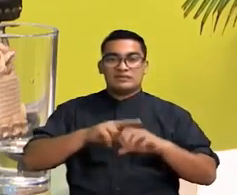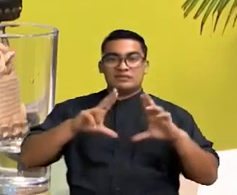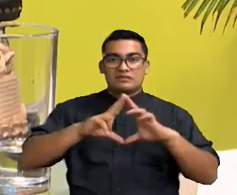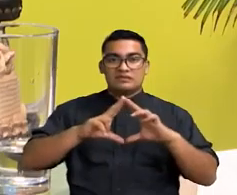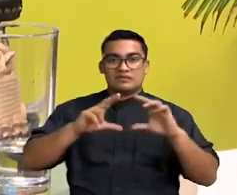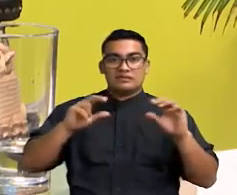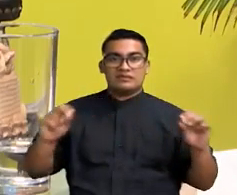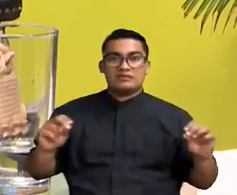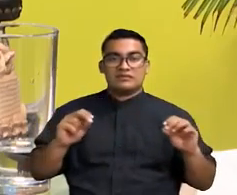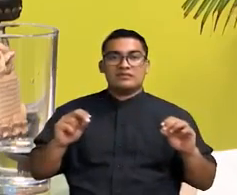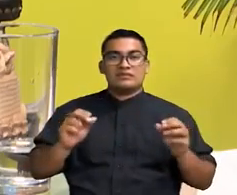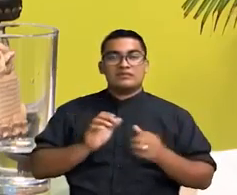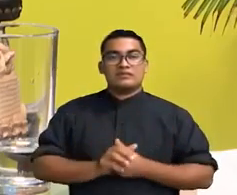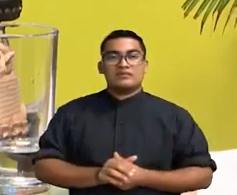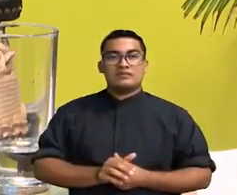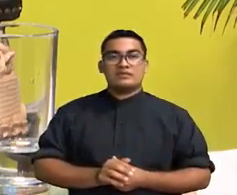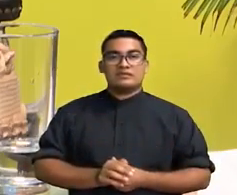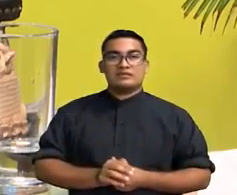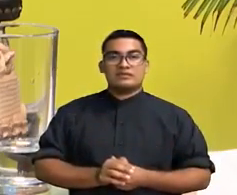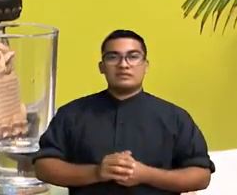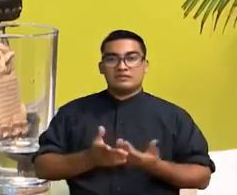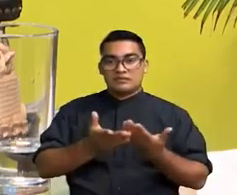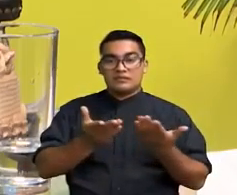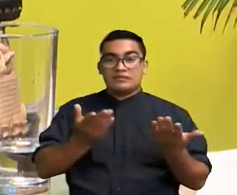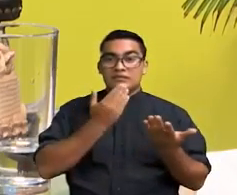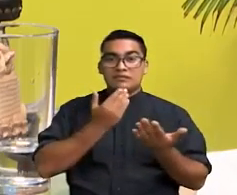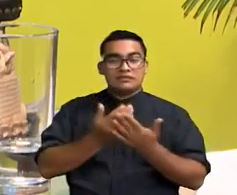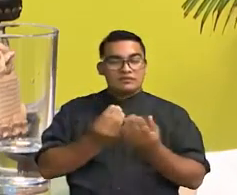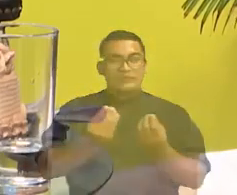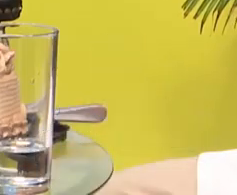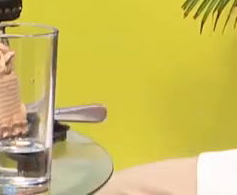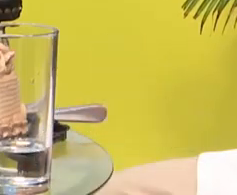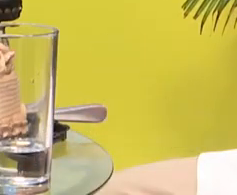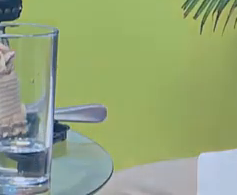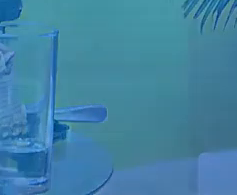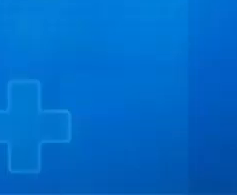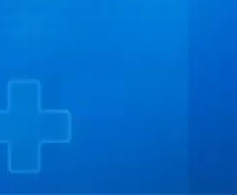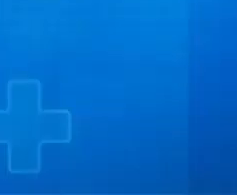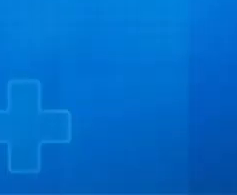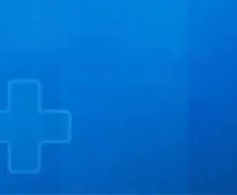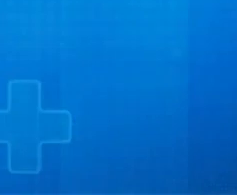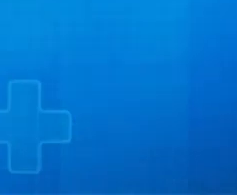el canal de la Asamblea Nacional. Nos encontramos el día de mañana. Muchas gracias.